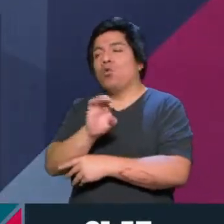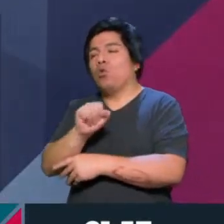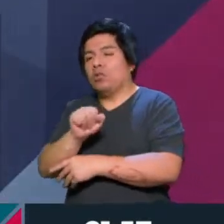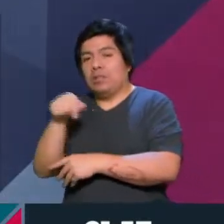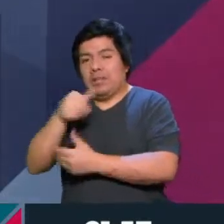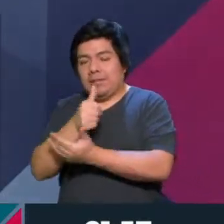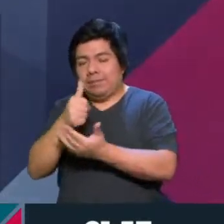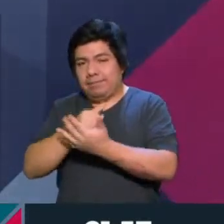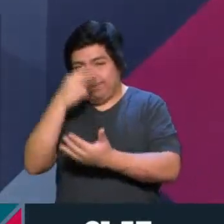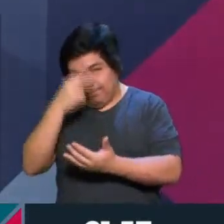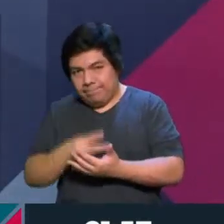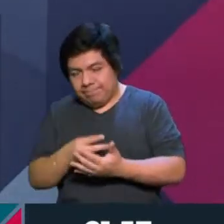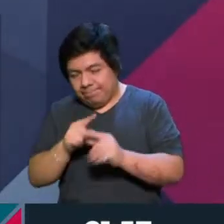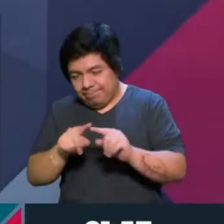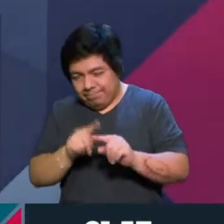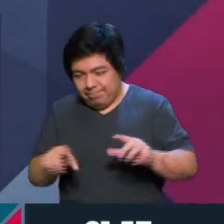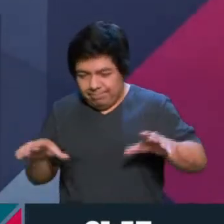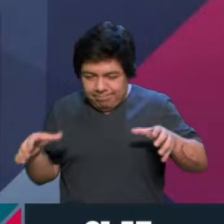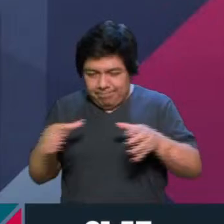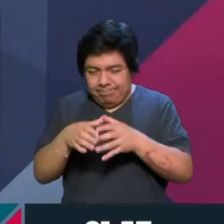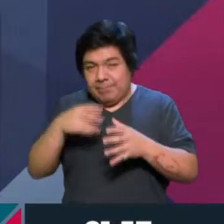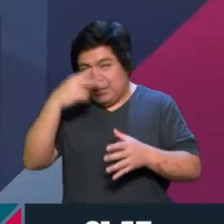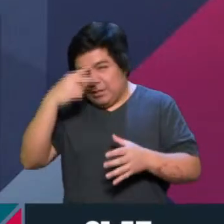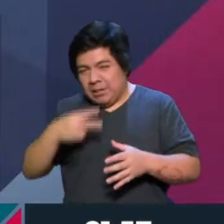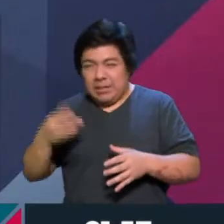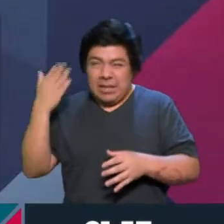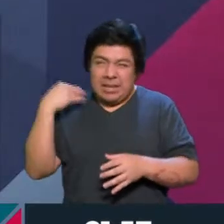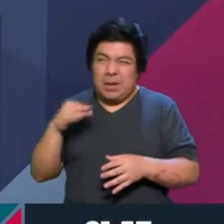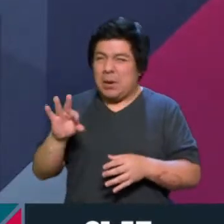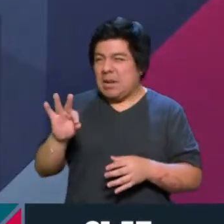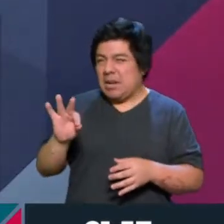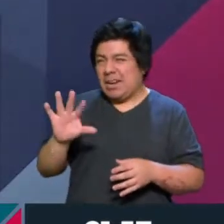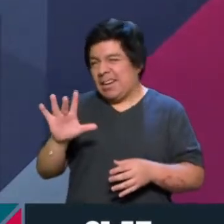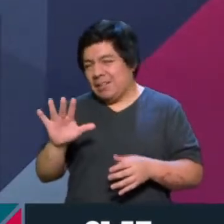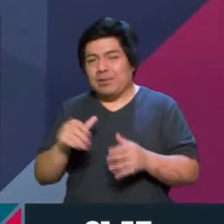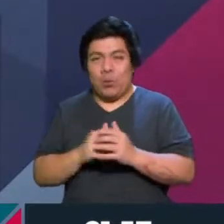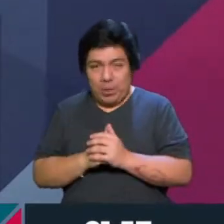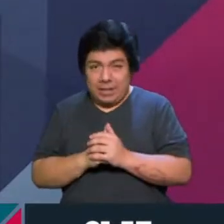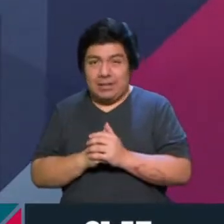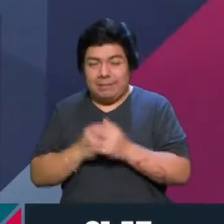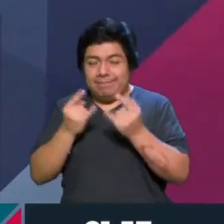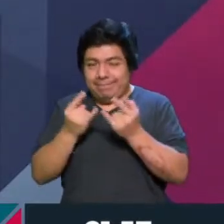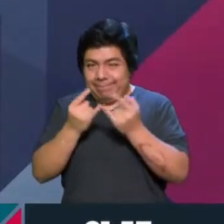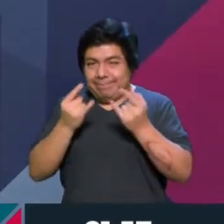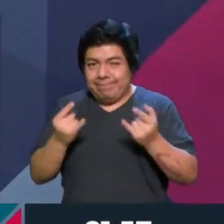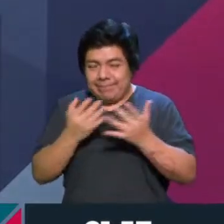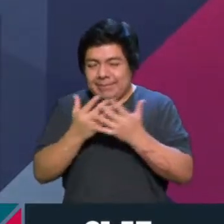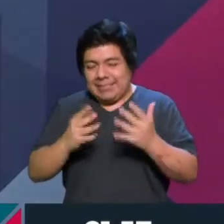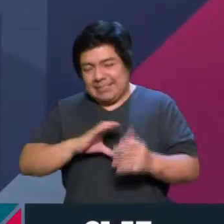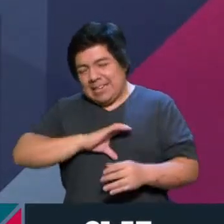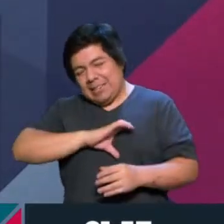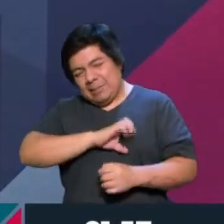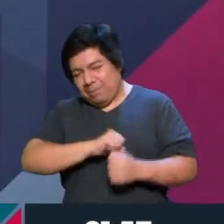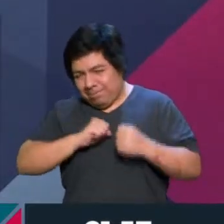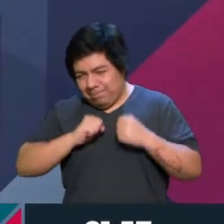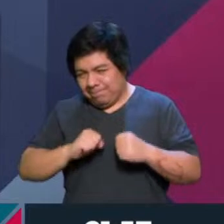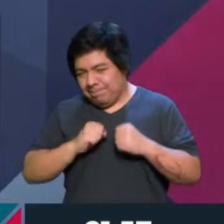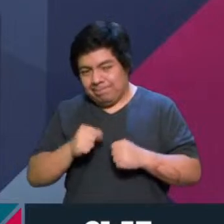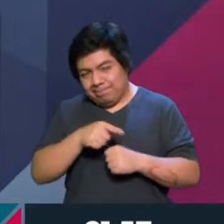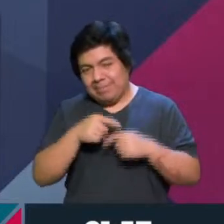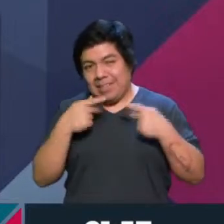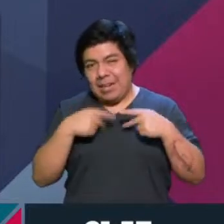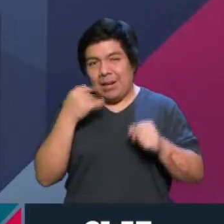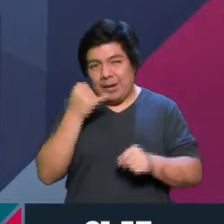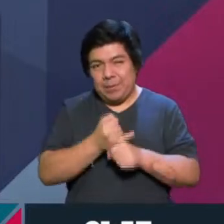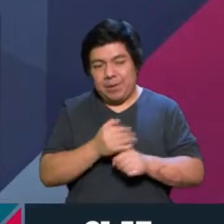Ciudad de México, recreando ese México de los años 40, 50 y la historia apasionante de este